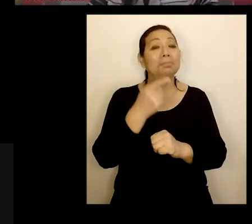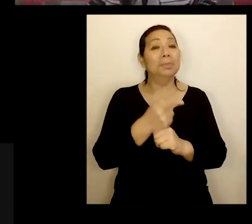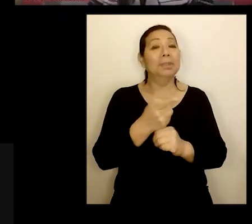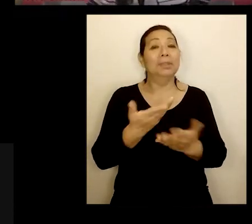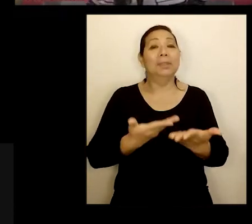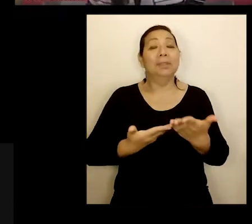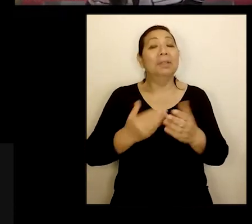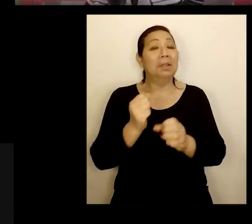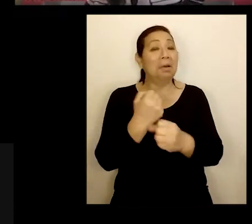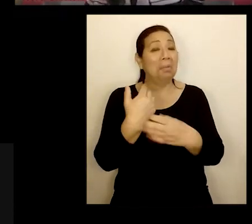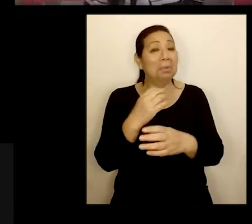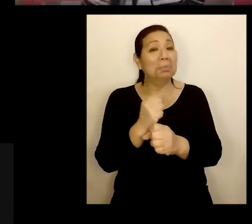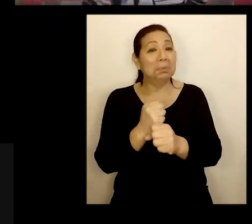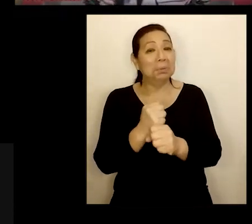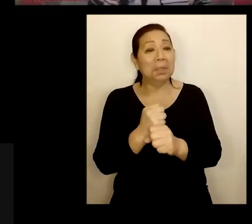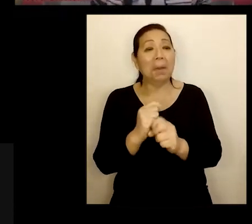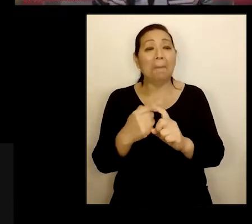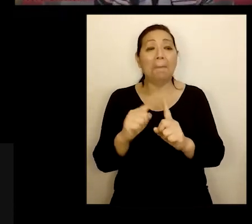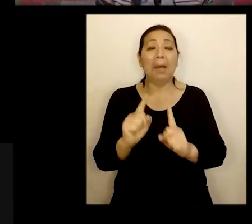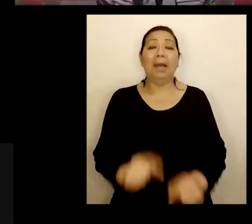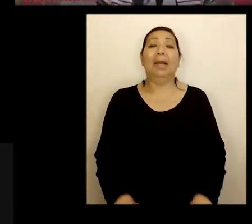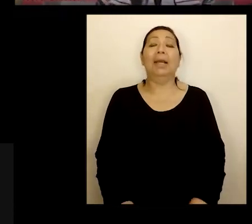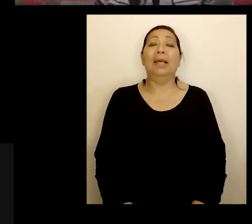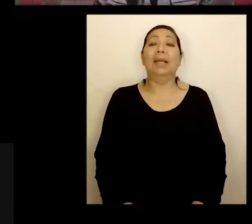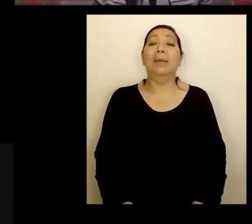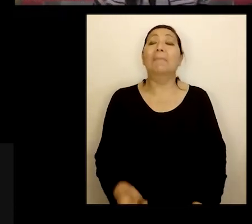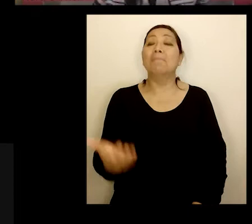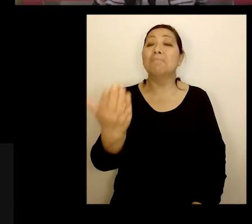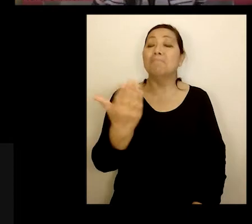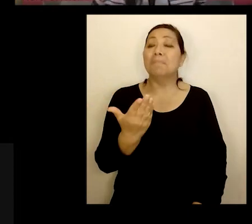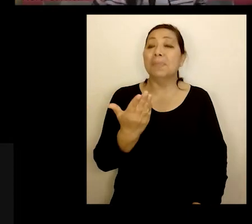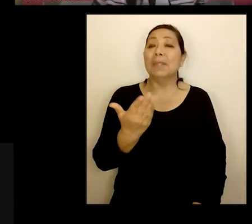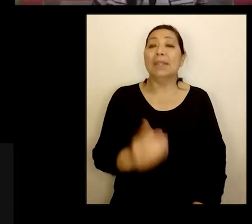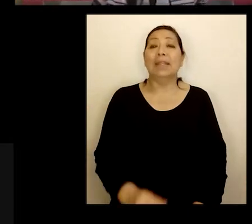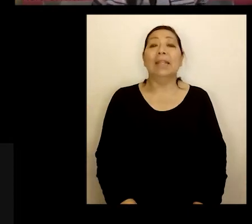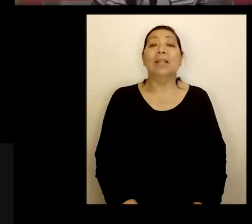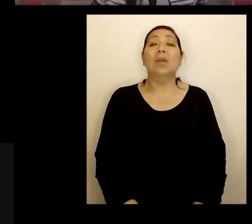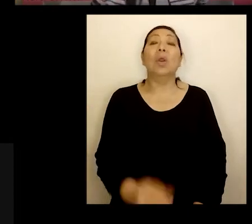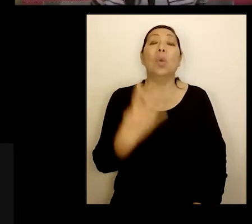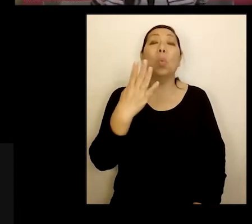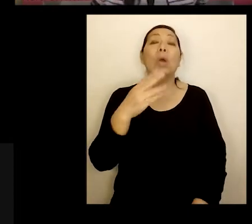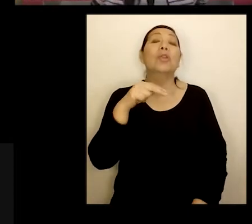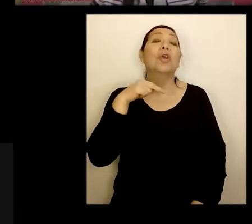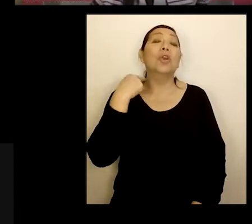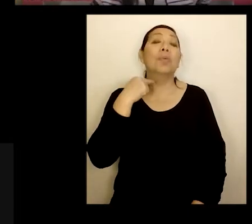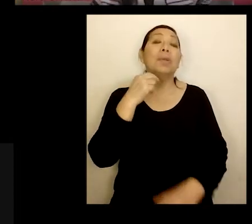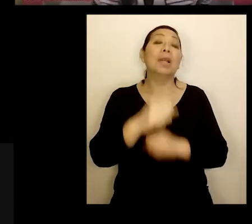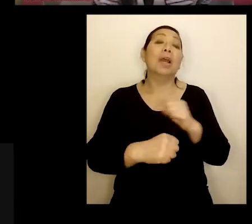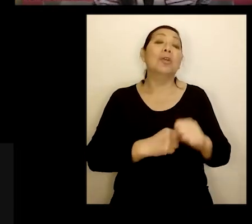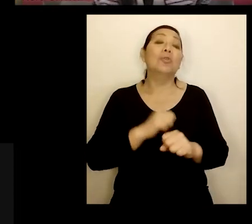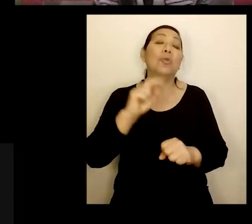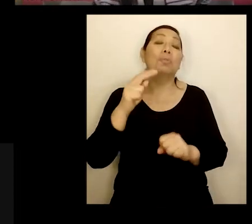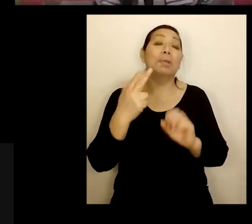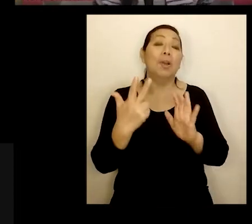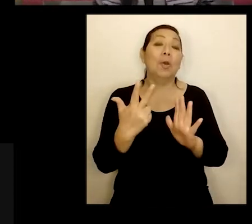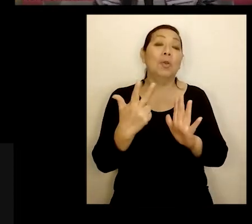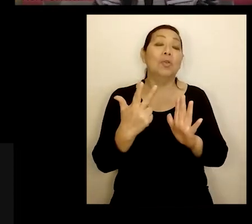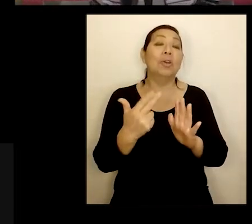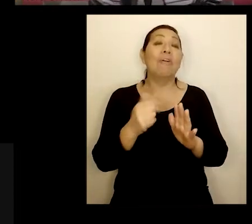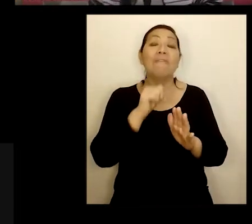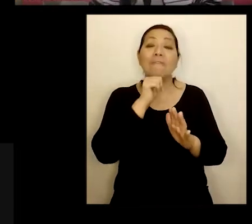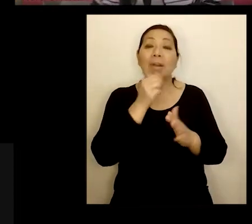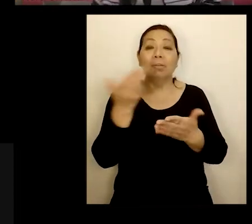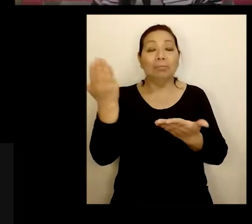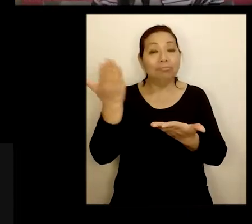había ingresado a trabajar para Repsol YPF el 4 de noviembre del 2008 en la